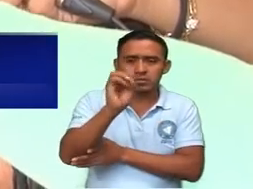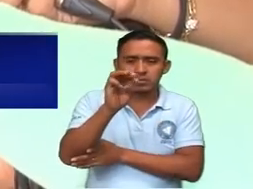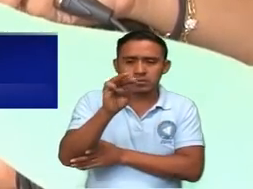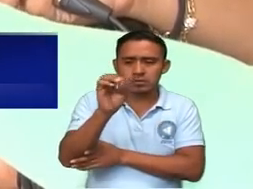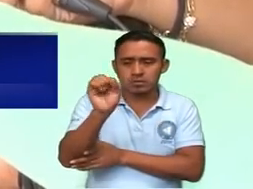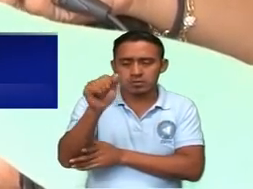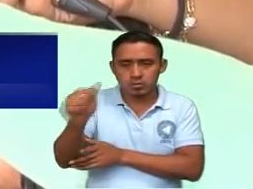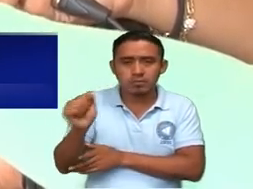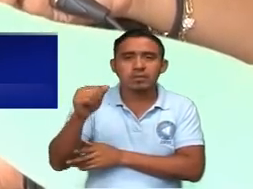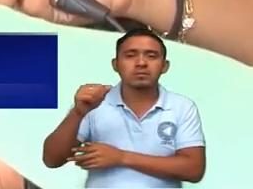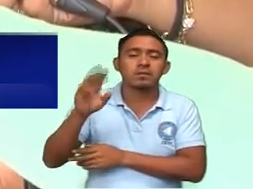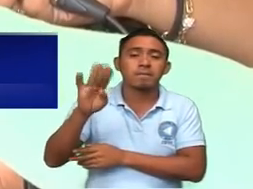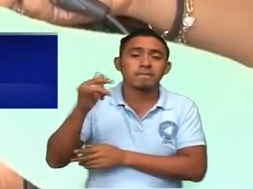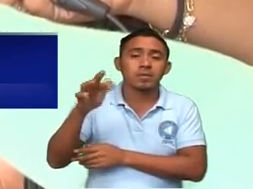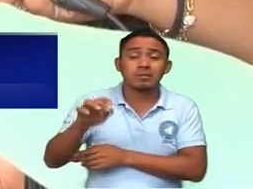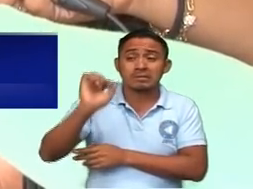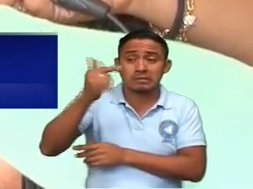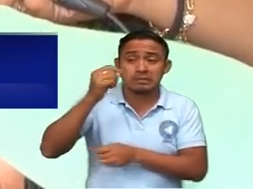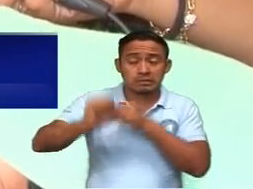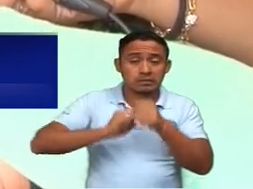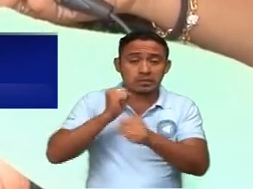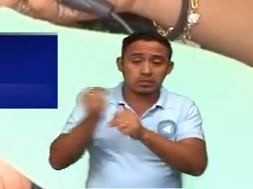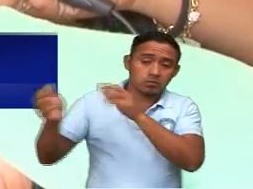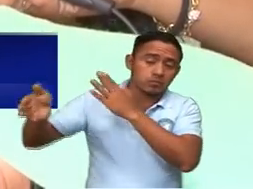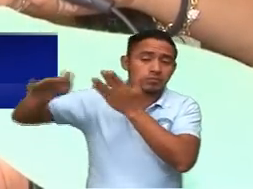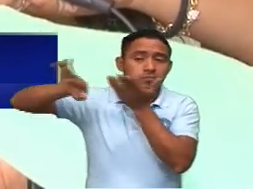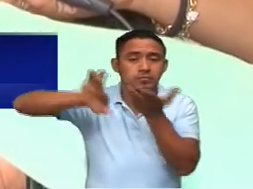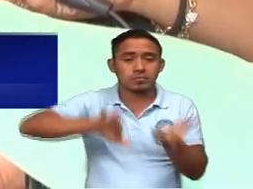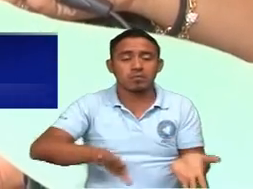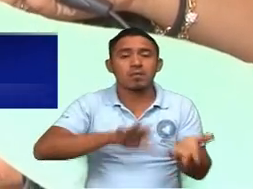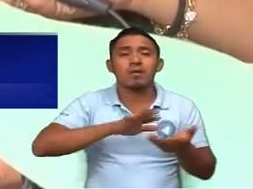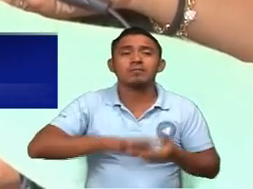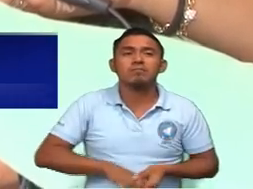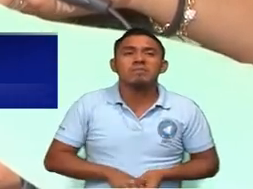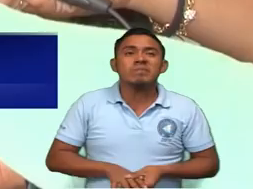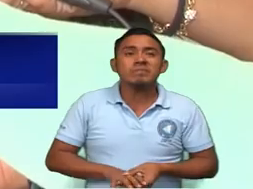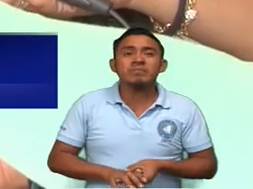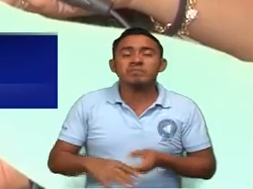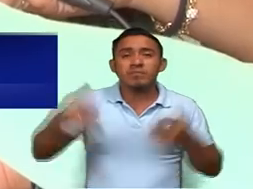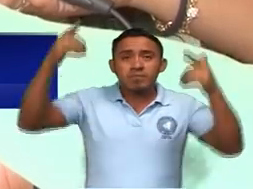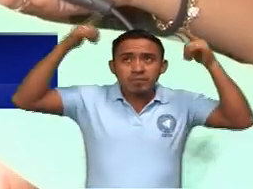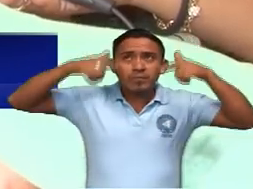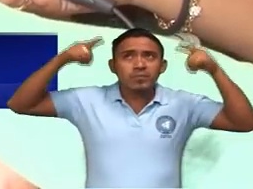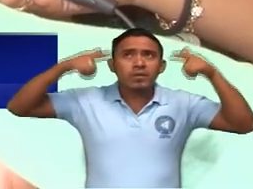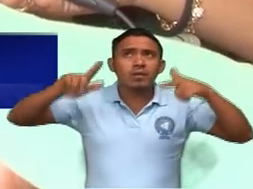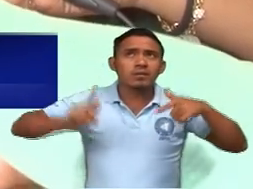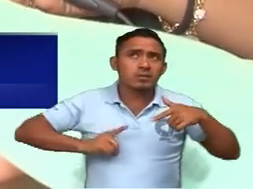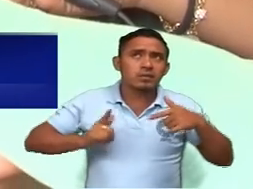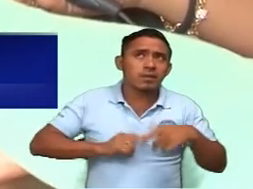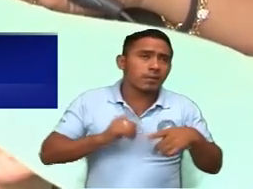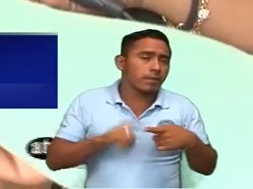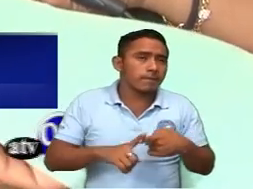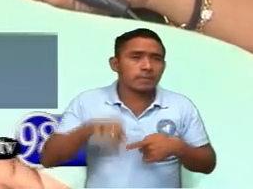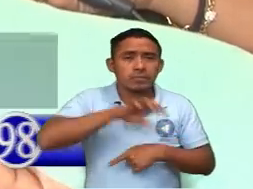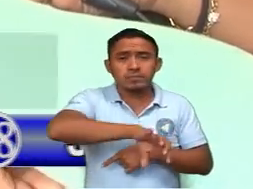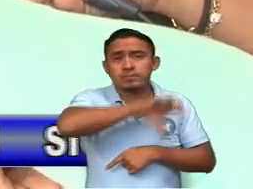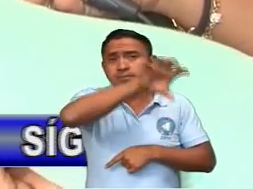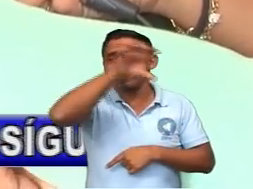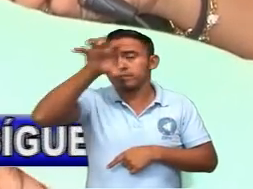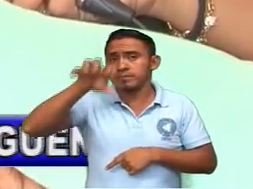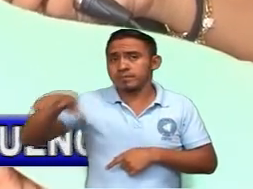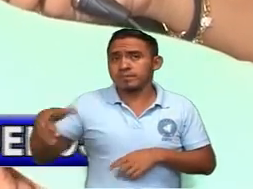en este 7º aniversario de su paso a la inmortalidad. Más allá nos caracterizamos por ser un departamento